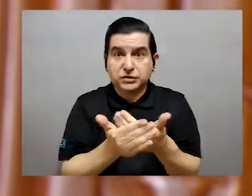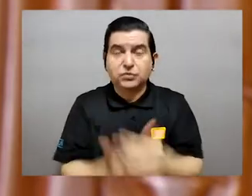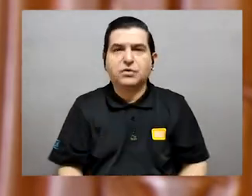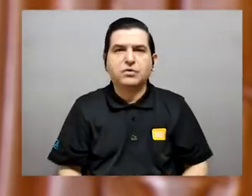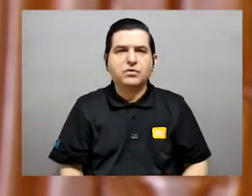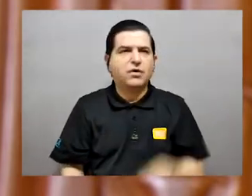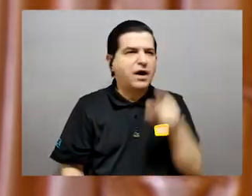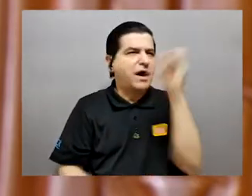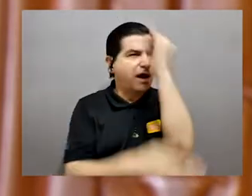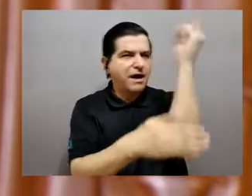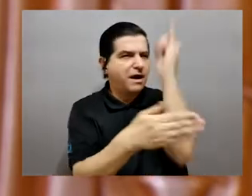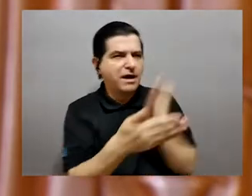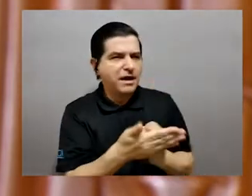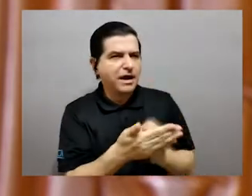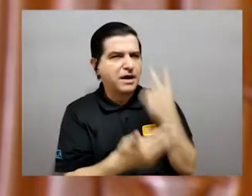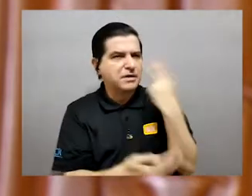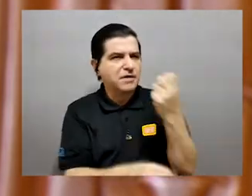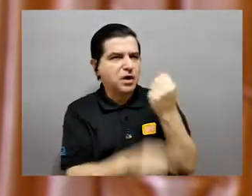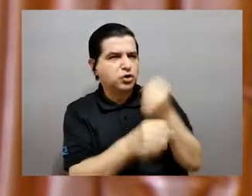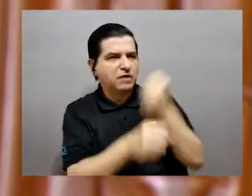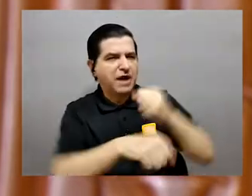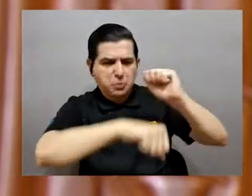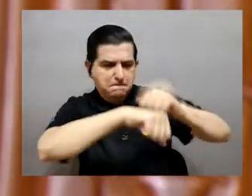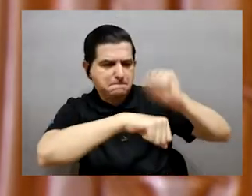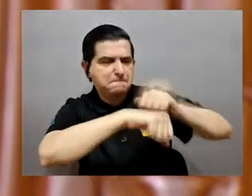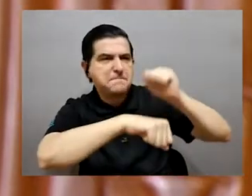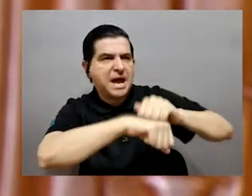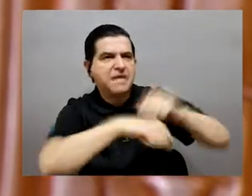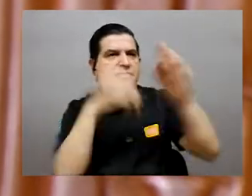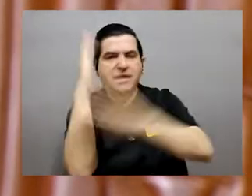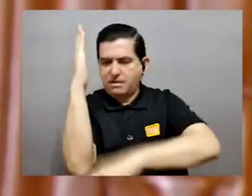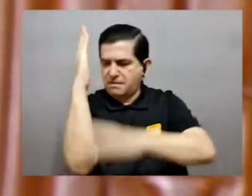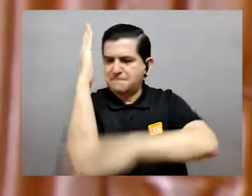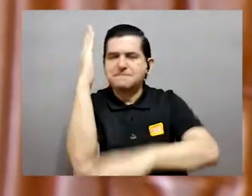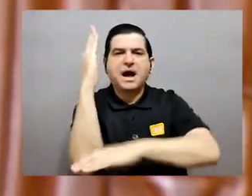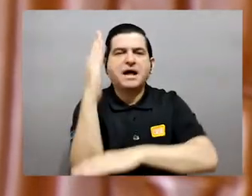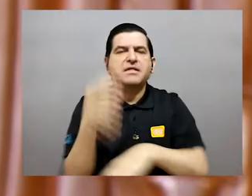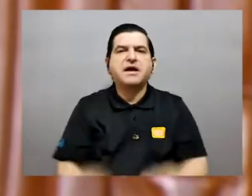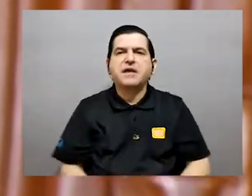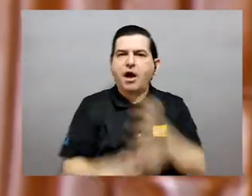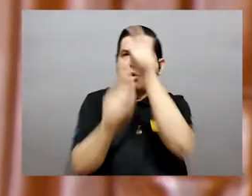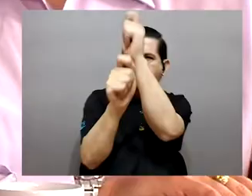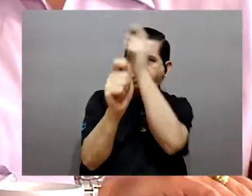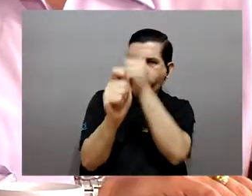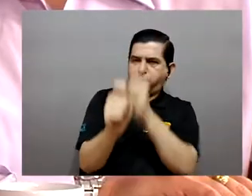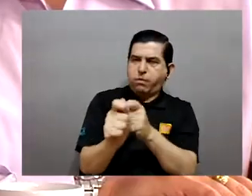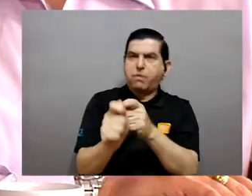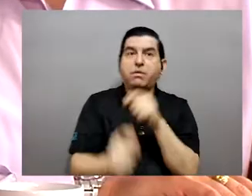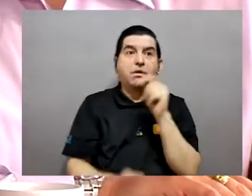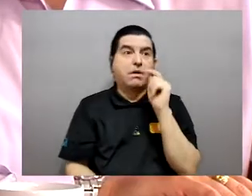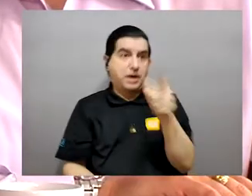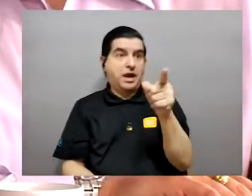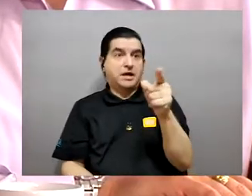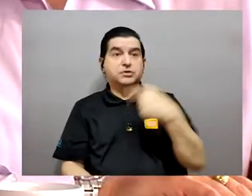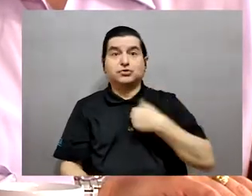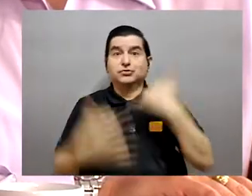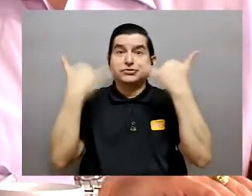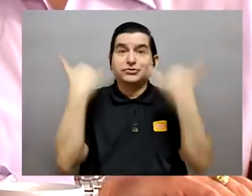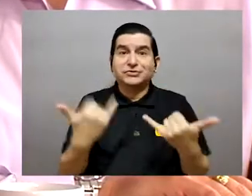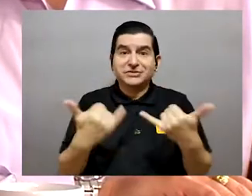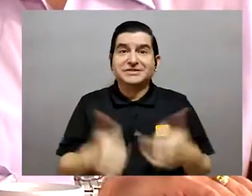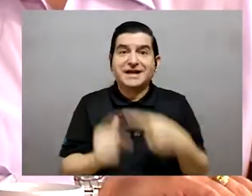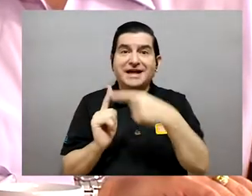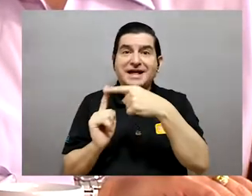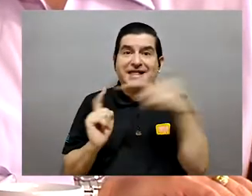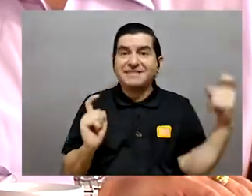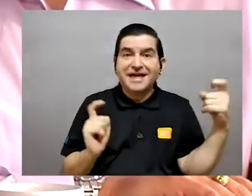tranquilo con esa parte. Y muere él, y ya le digo a don Espaulino, que era el subdirector, y